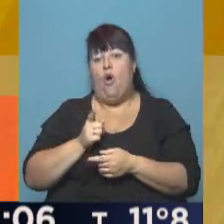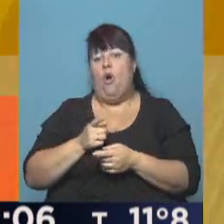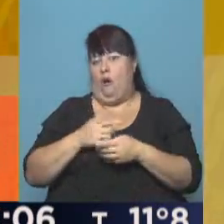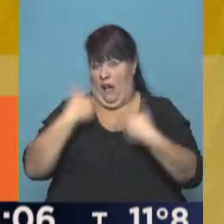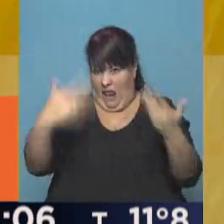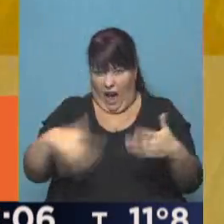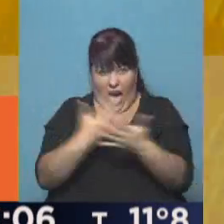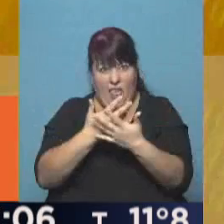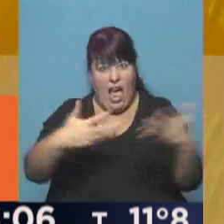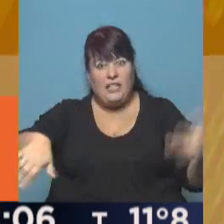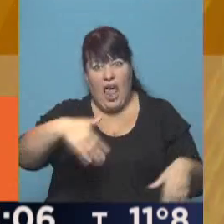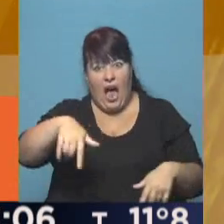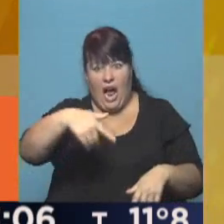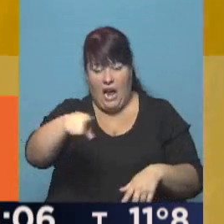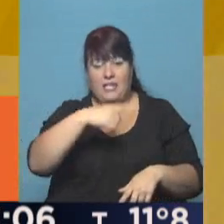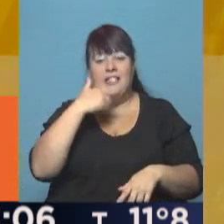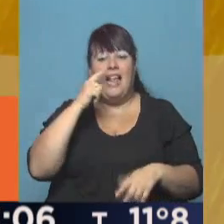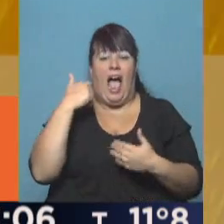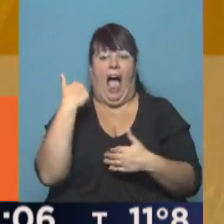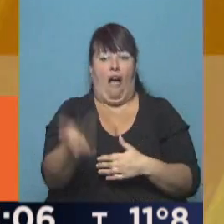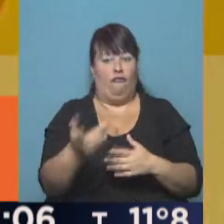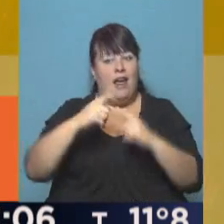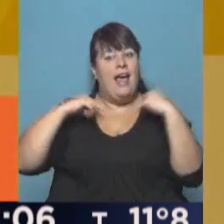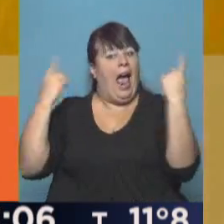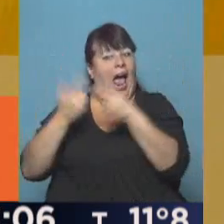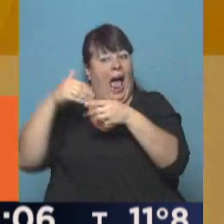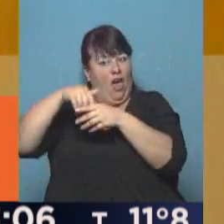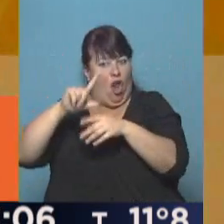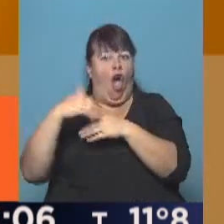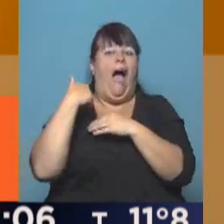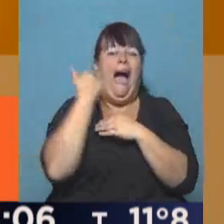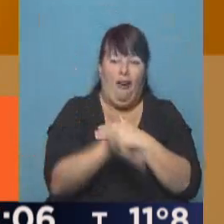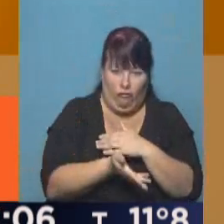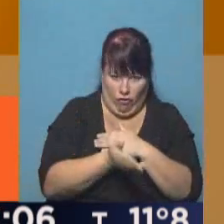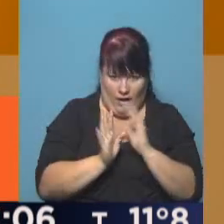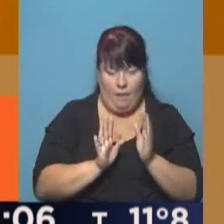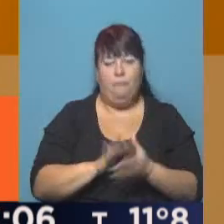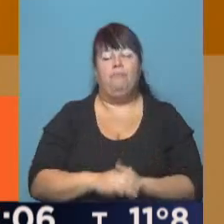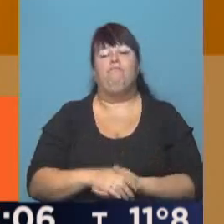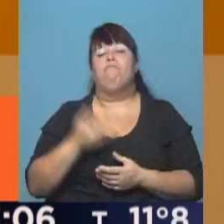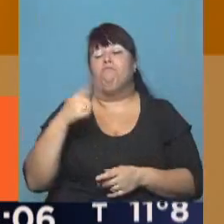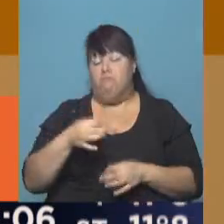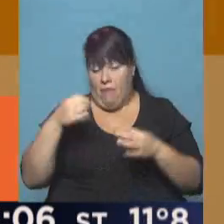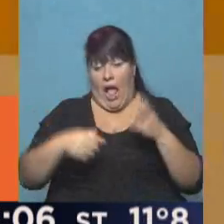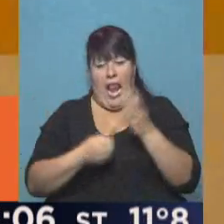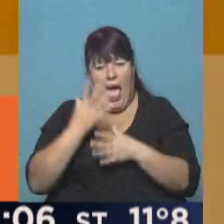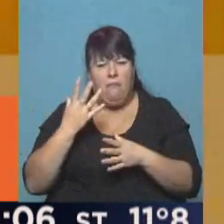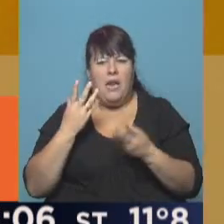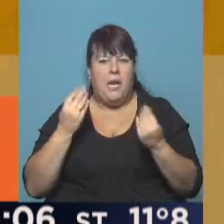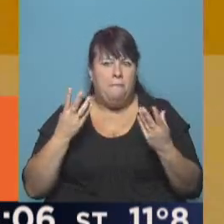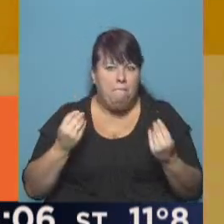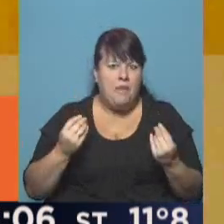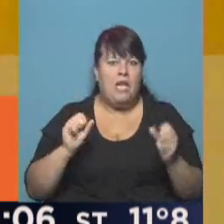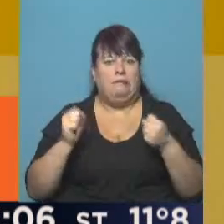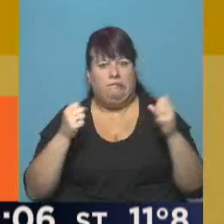cielo abierto en esta saladita abierta fuera del predio histórico conocido como La Salada. Lo cierto es que en horas de la mañana había mucho miedo,